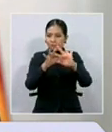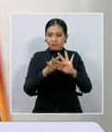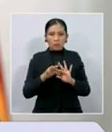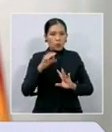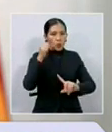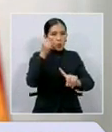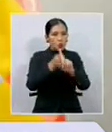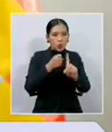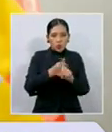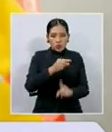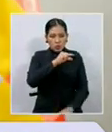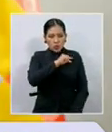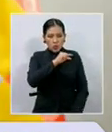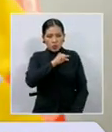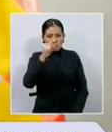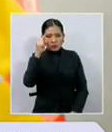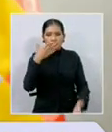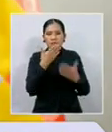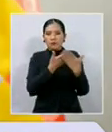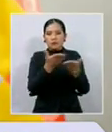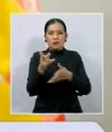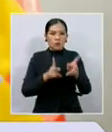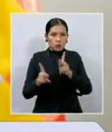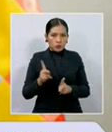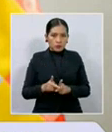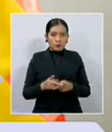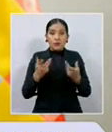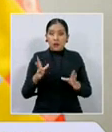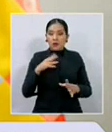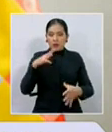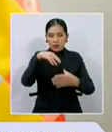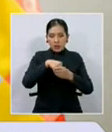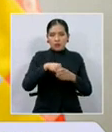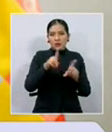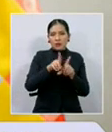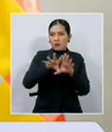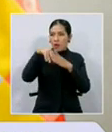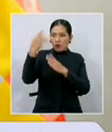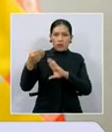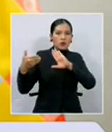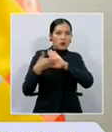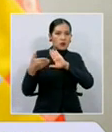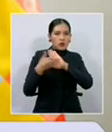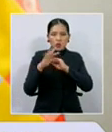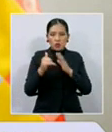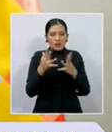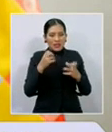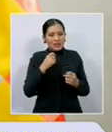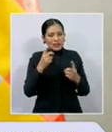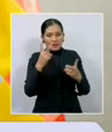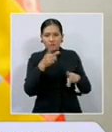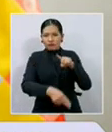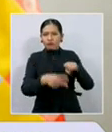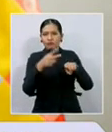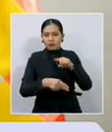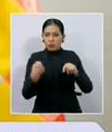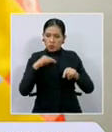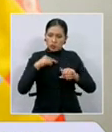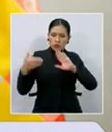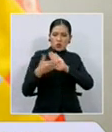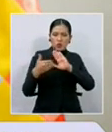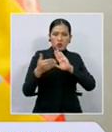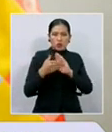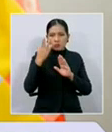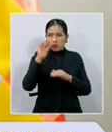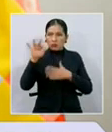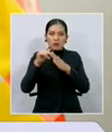conciencia del pueblo. A pesar de todos los intentos internos y externos a acortar nuestro mandato y de que nos vaya mal por